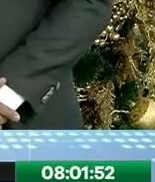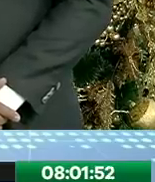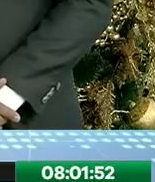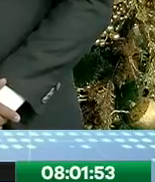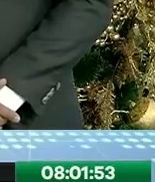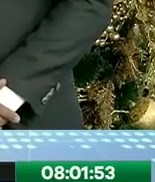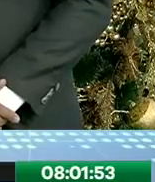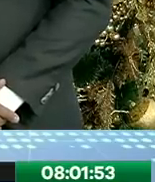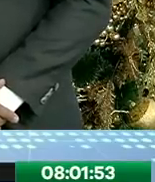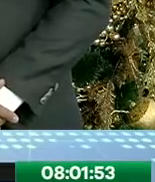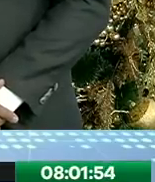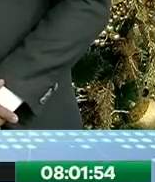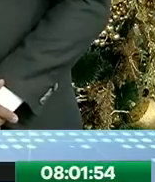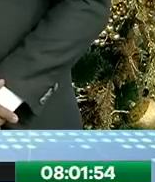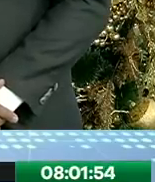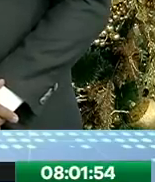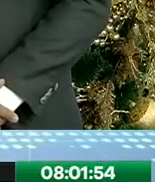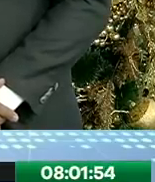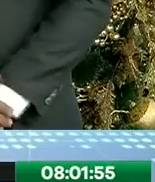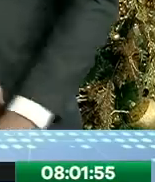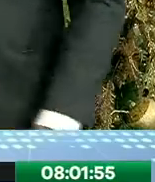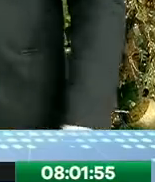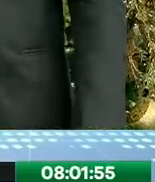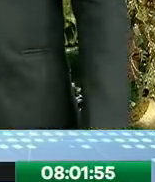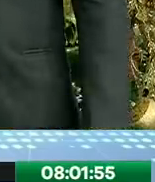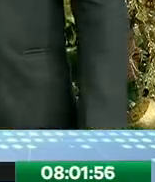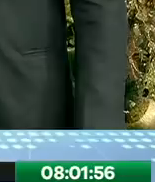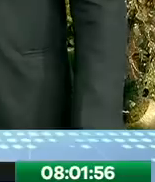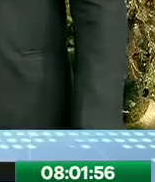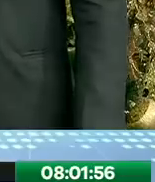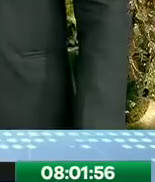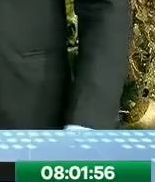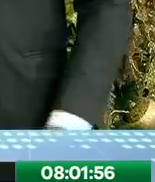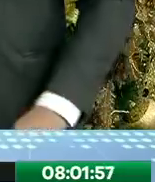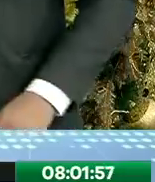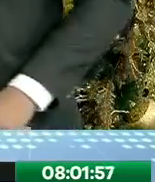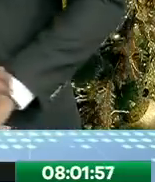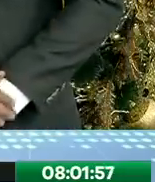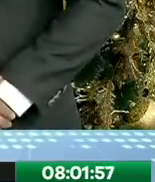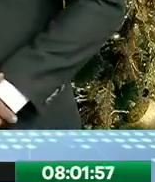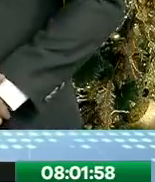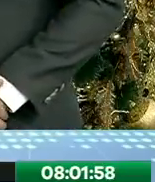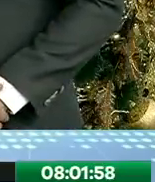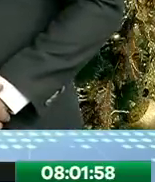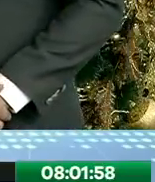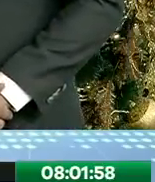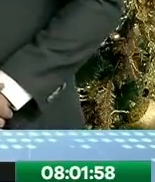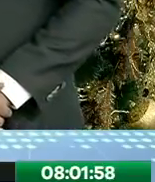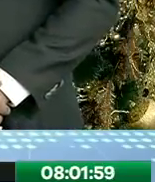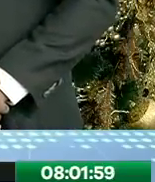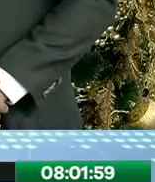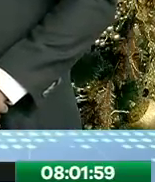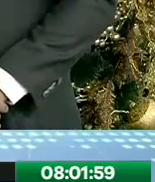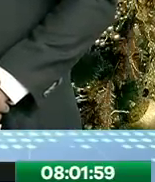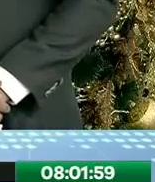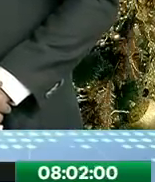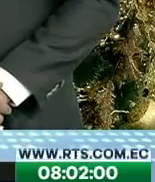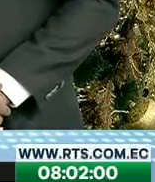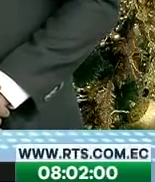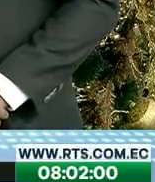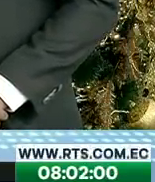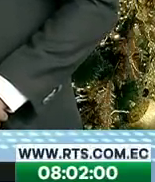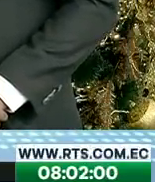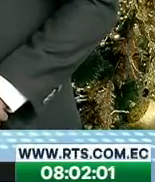pelota. Pero Emelec se perdió como 4 oportunidades también. Sí, pues. Sí, la tuvo el Emelec. Otra cosa, mi querido Pepe Lucho. Ajá.